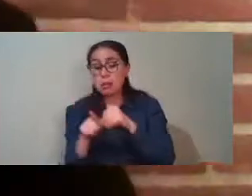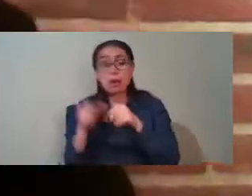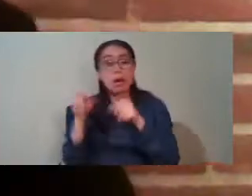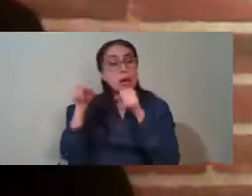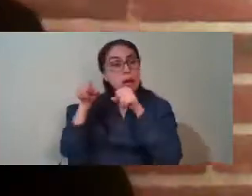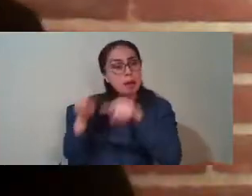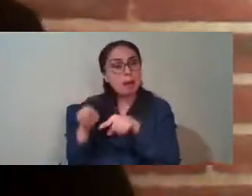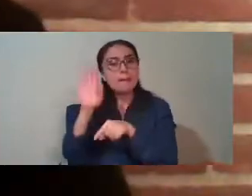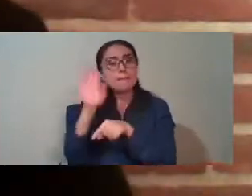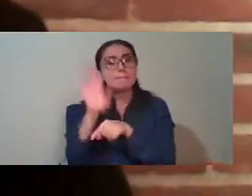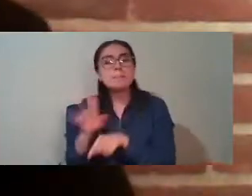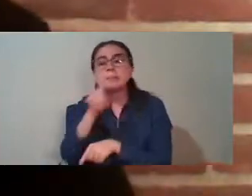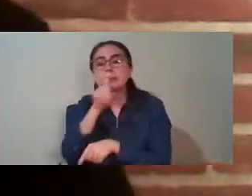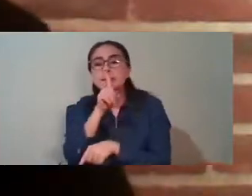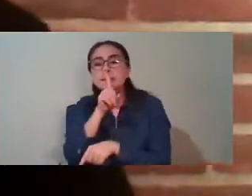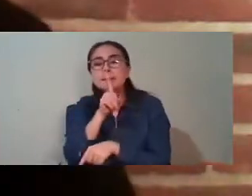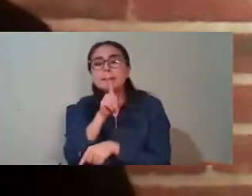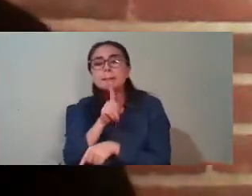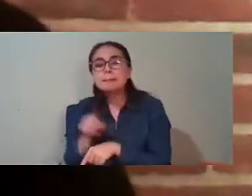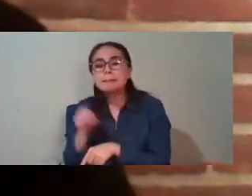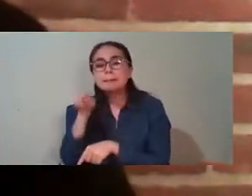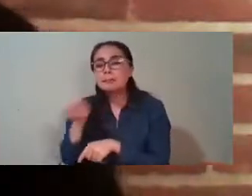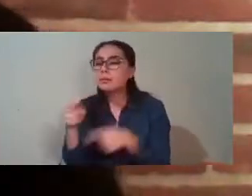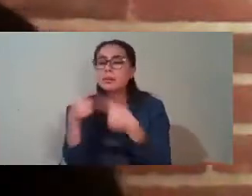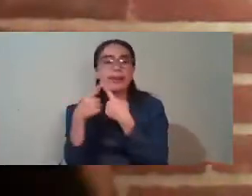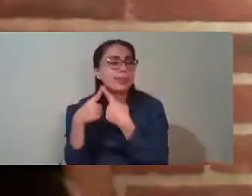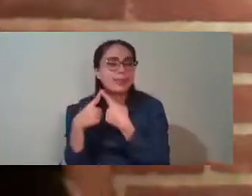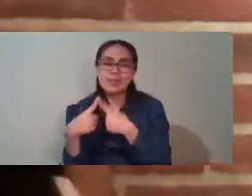pichones. Y yo todas las mañanas